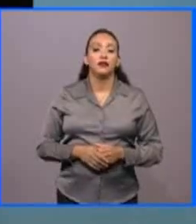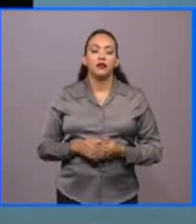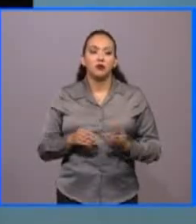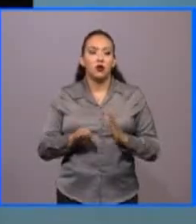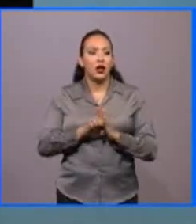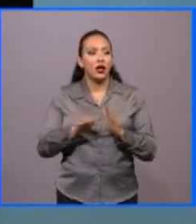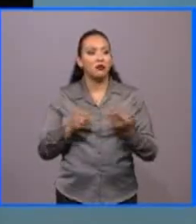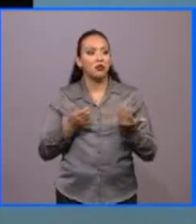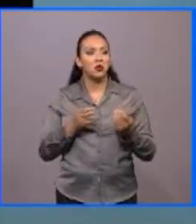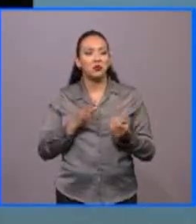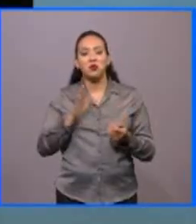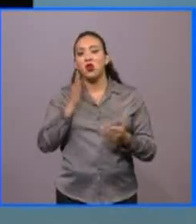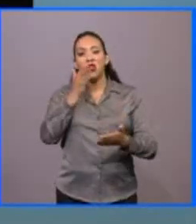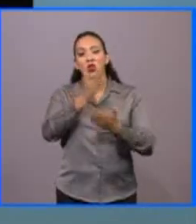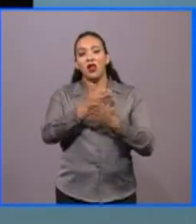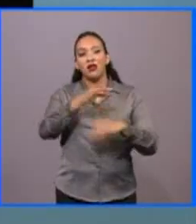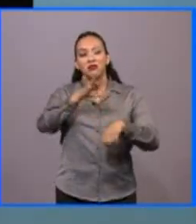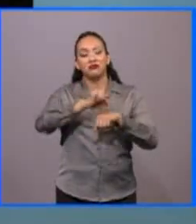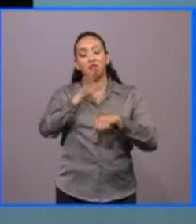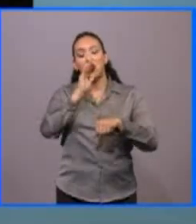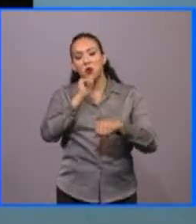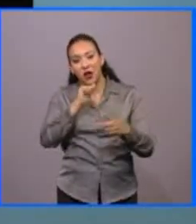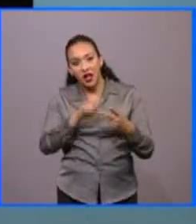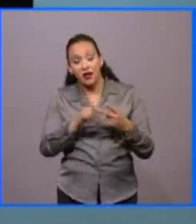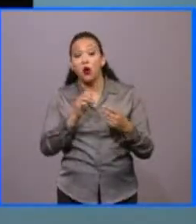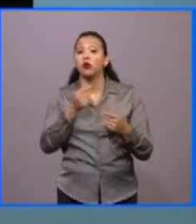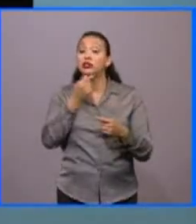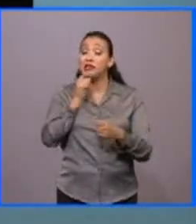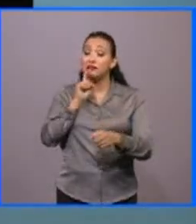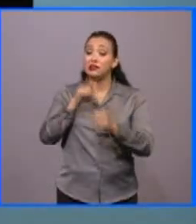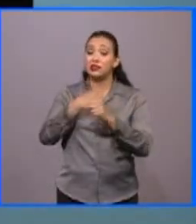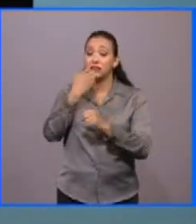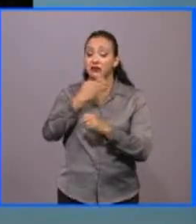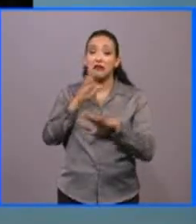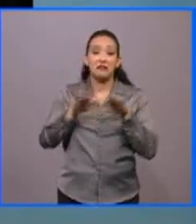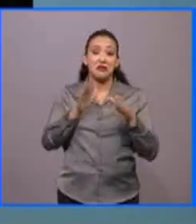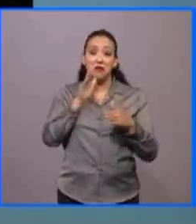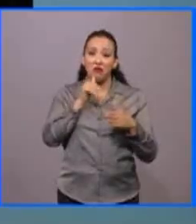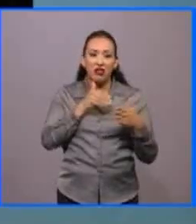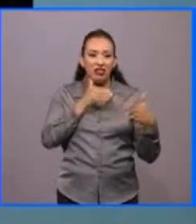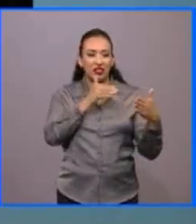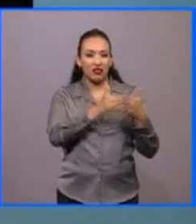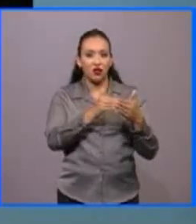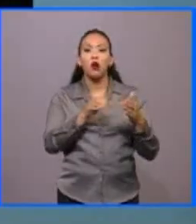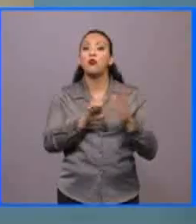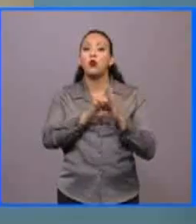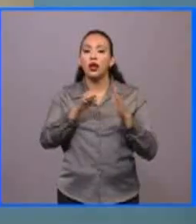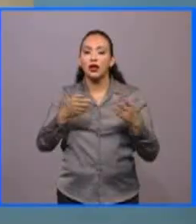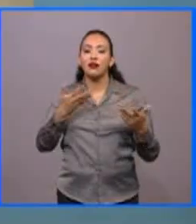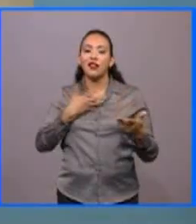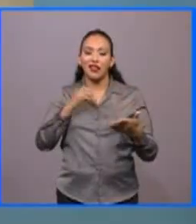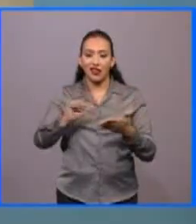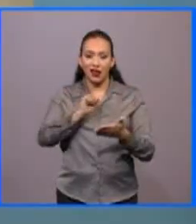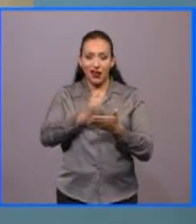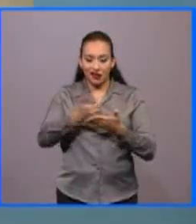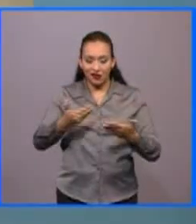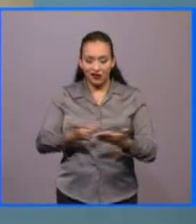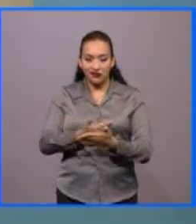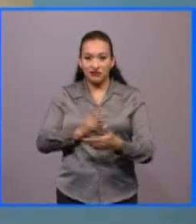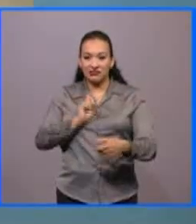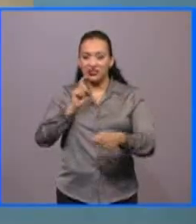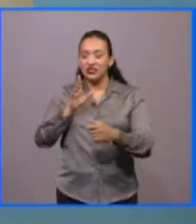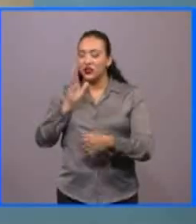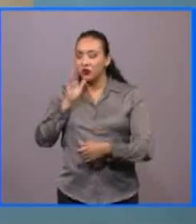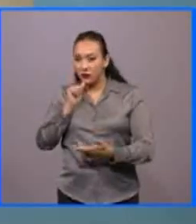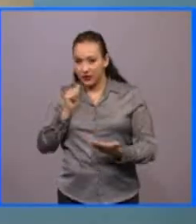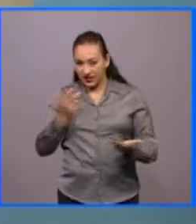atención médica o que los acepten en una escuela o que tengan acceso al registro civil, por ejemplo. En realidad no es que veamos